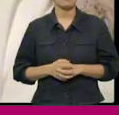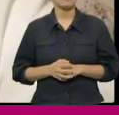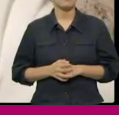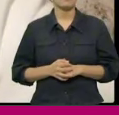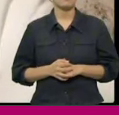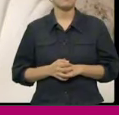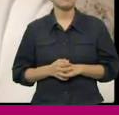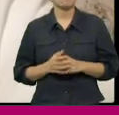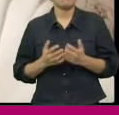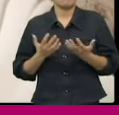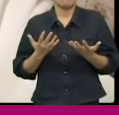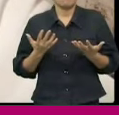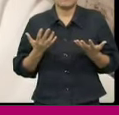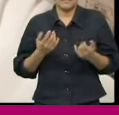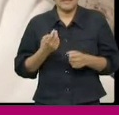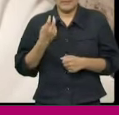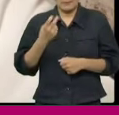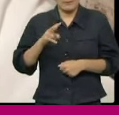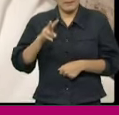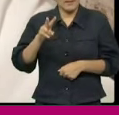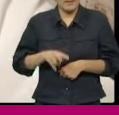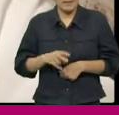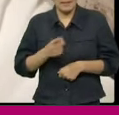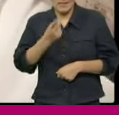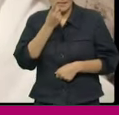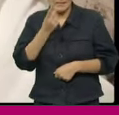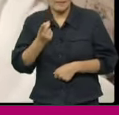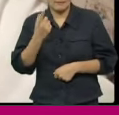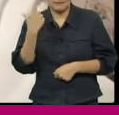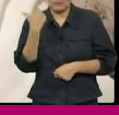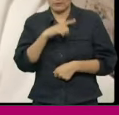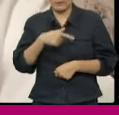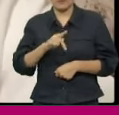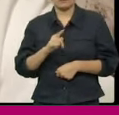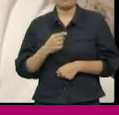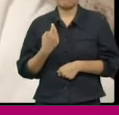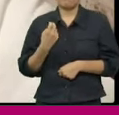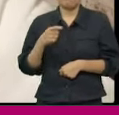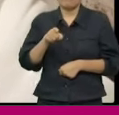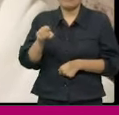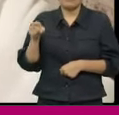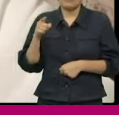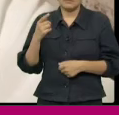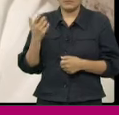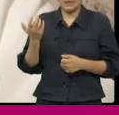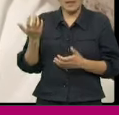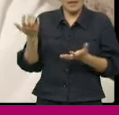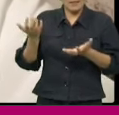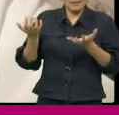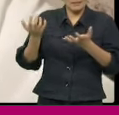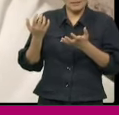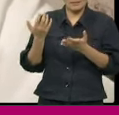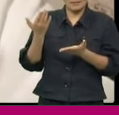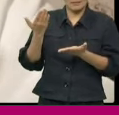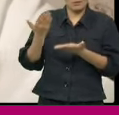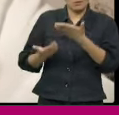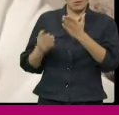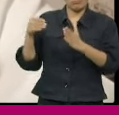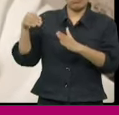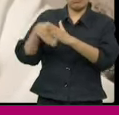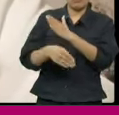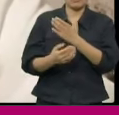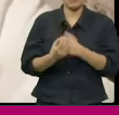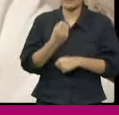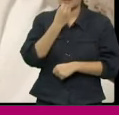qué duro decirlo, pero merecen lo que les pasó. Lo buscaron, pero de corazón. Es